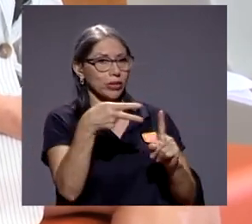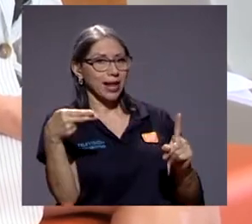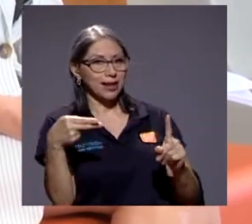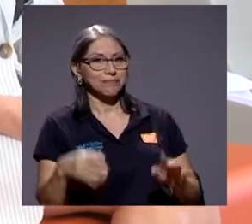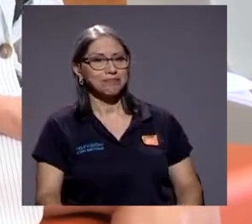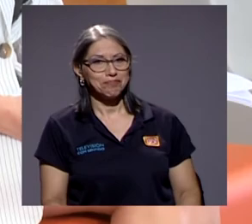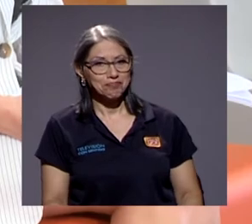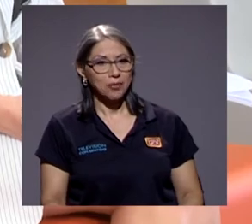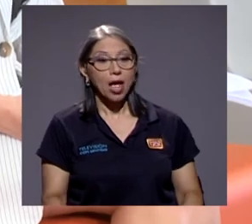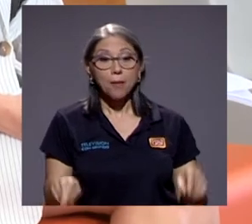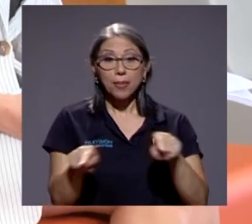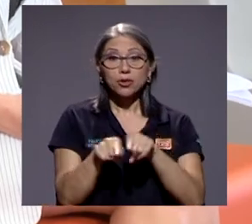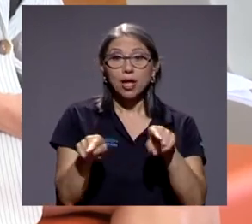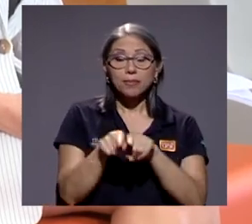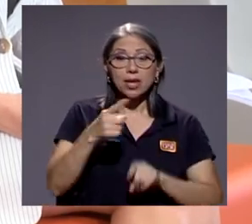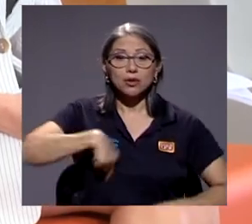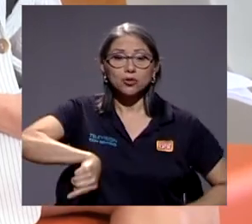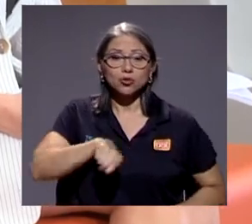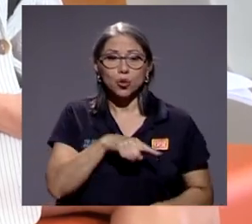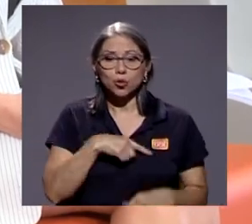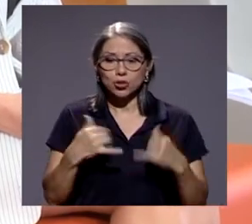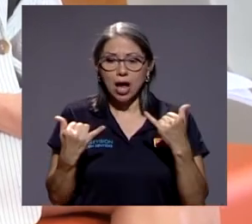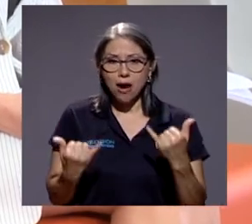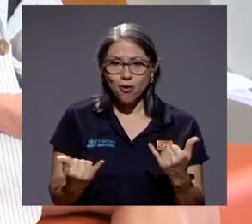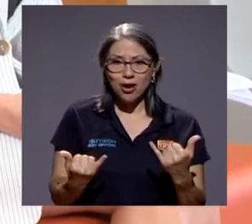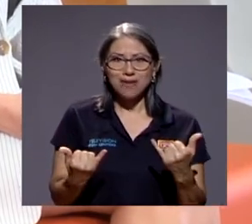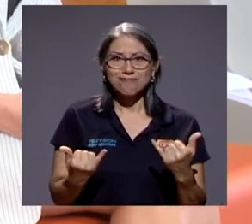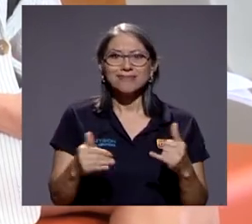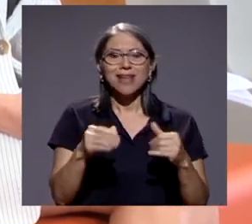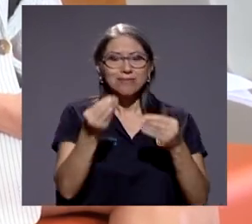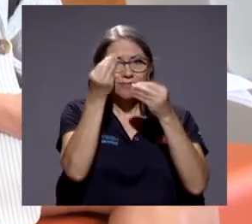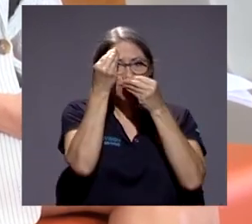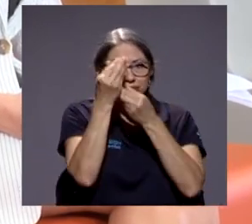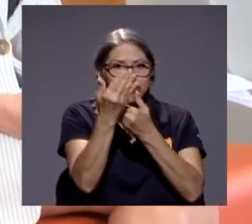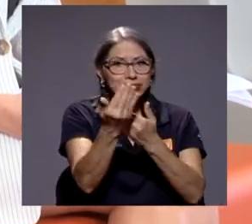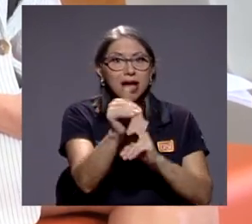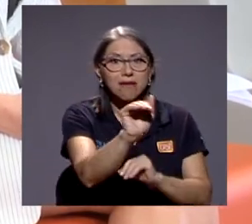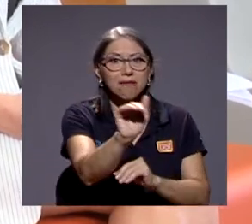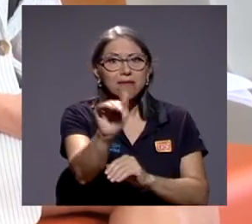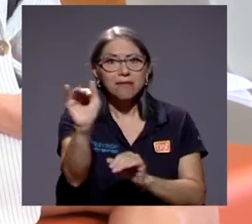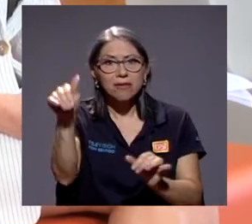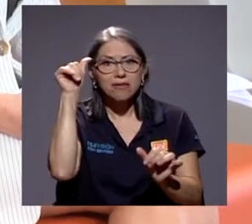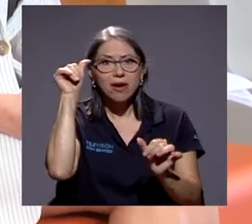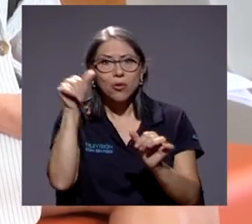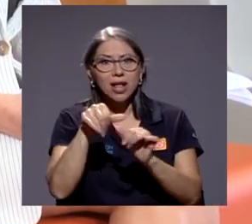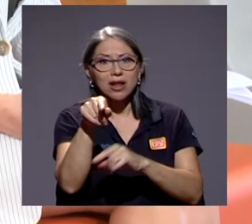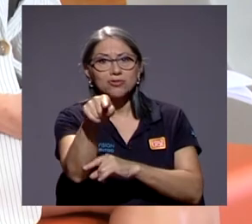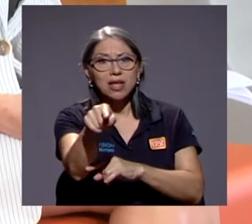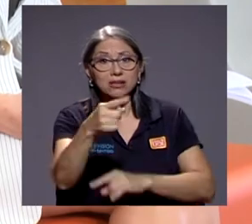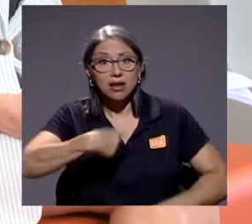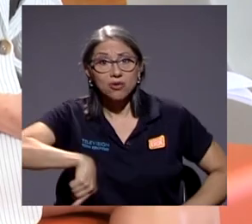también nosotros nos hemos dado a la tarea de recordarle a todo el mundo que no solo somos